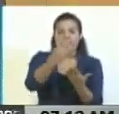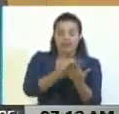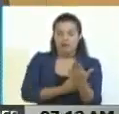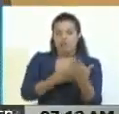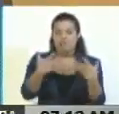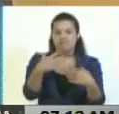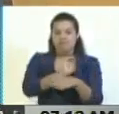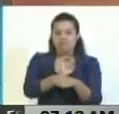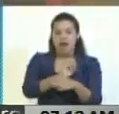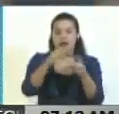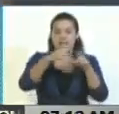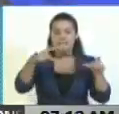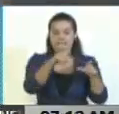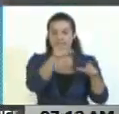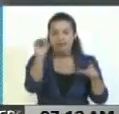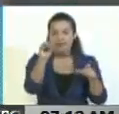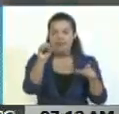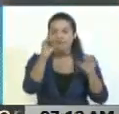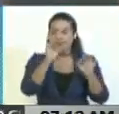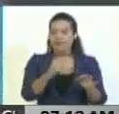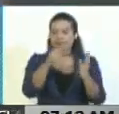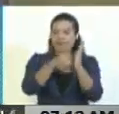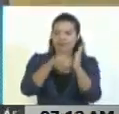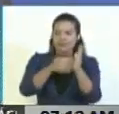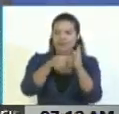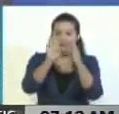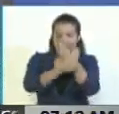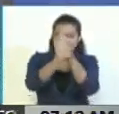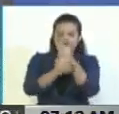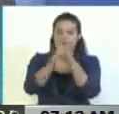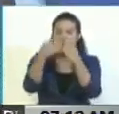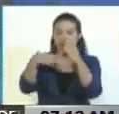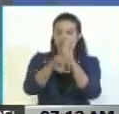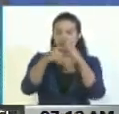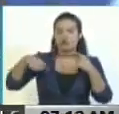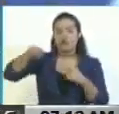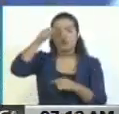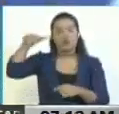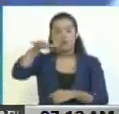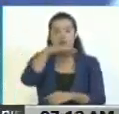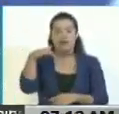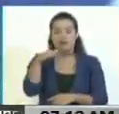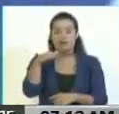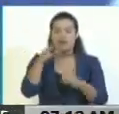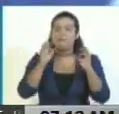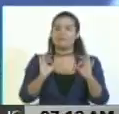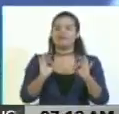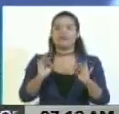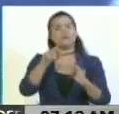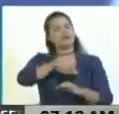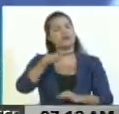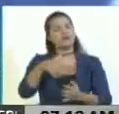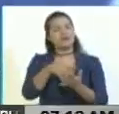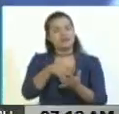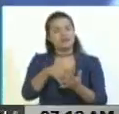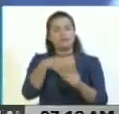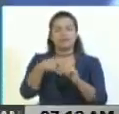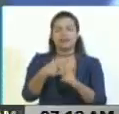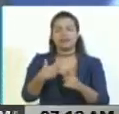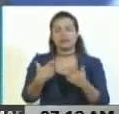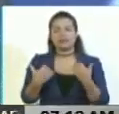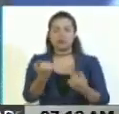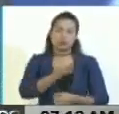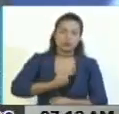bolívares que preserve los intereses y derechos de todo nuestro pueblo, especialmente de los más débiles y